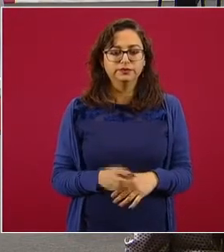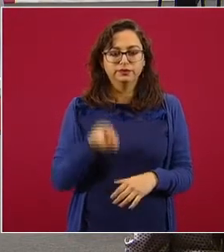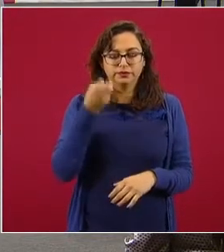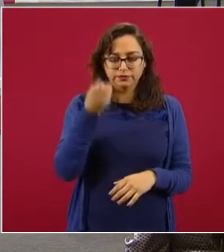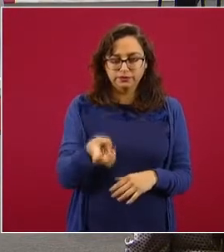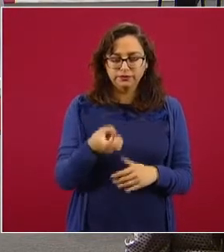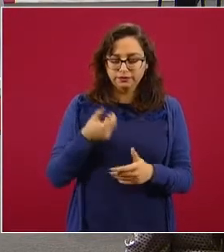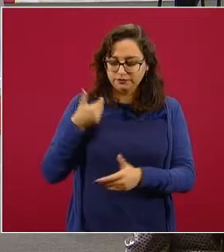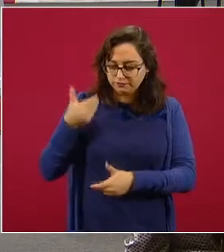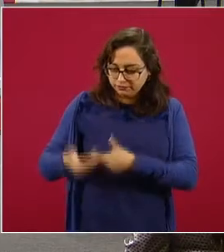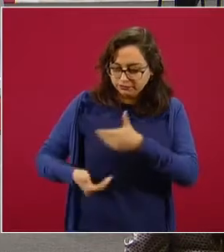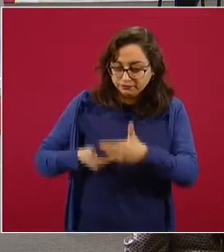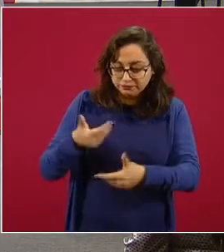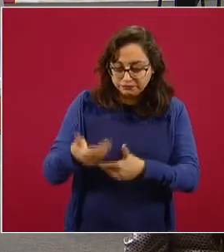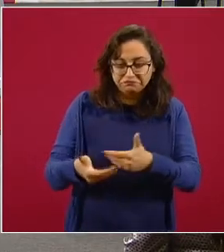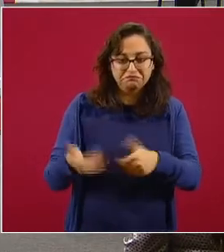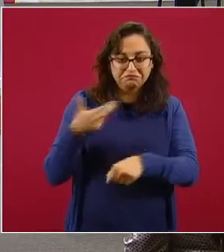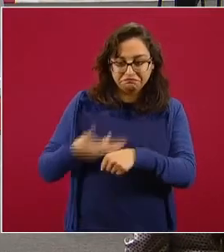como hay que atender,